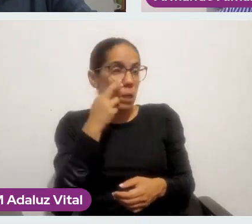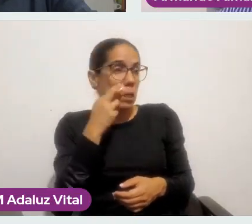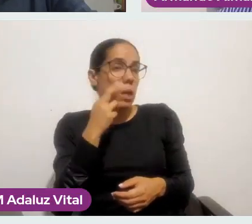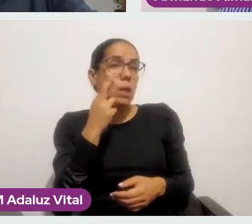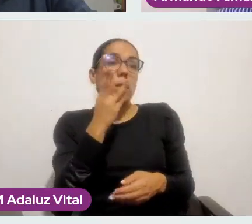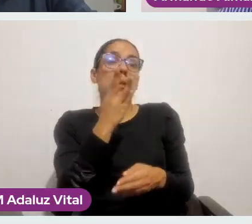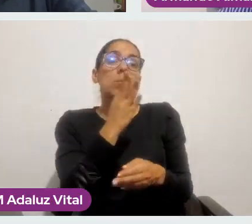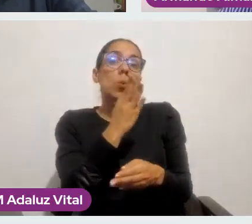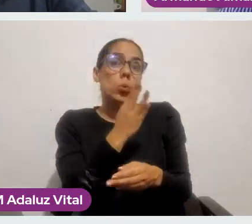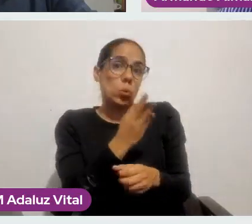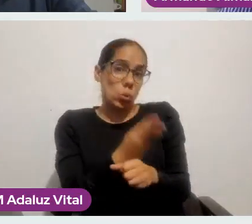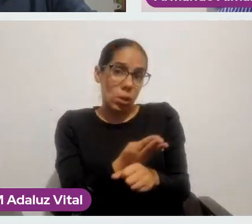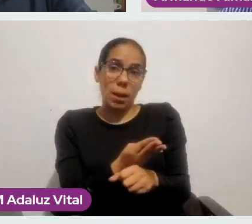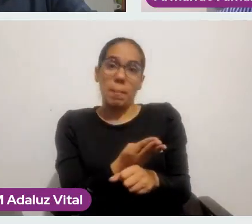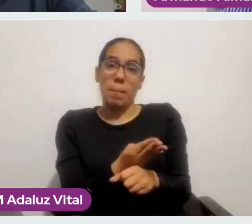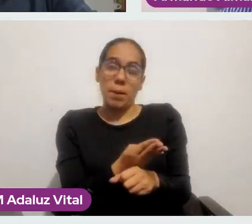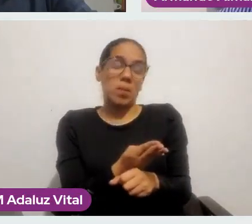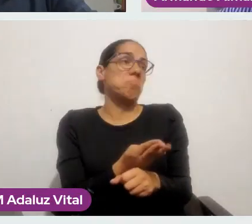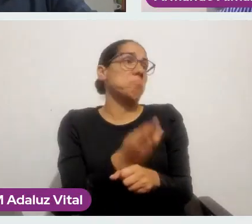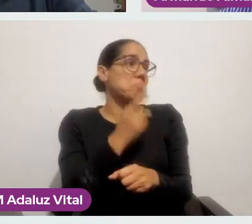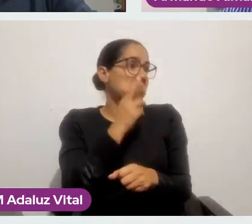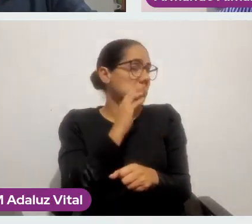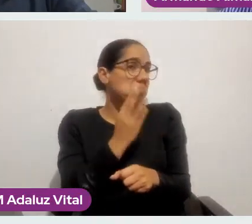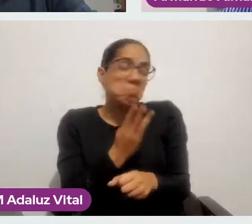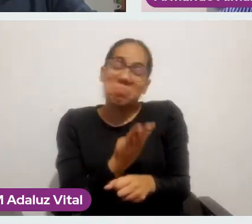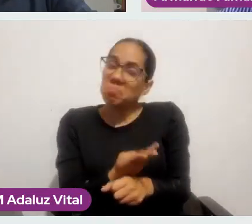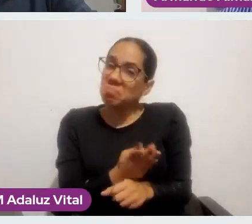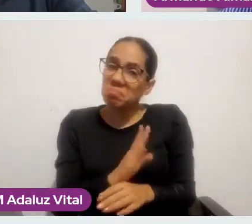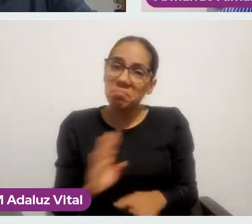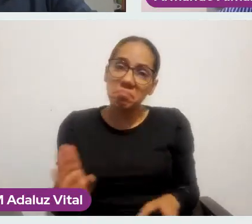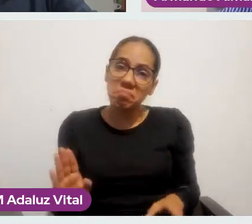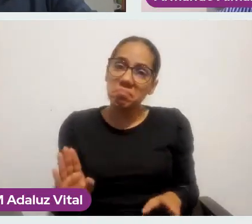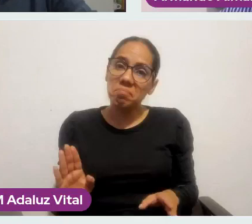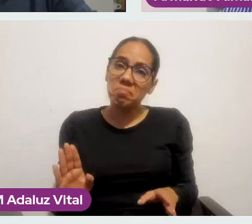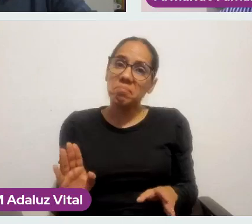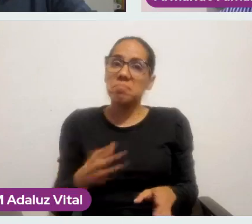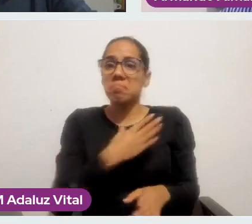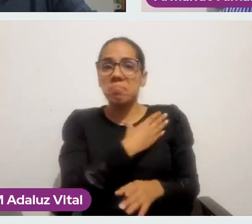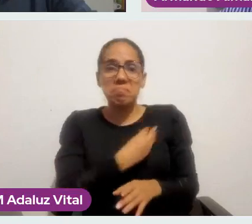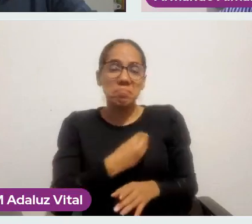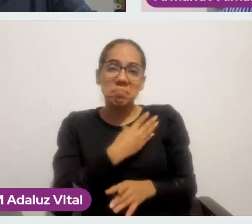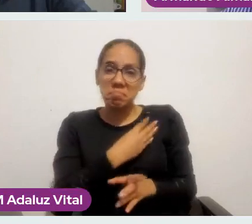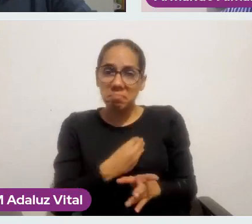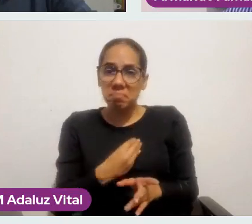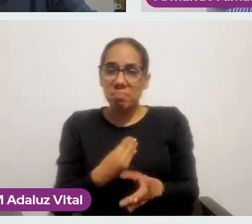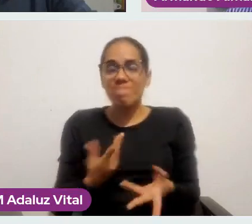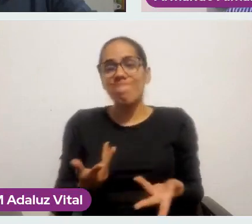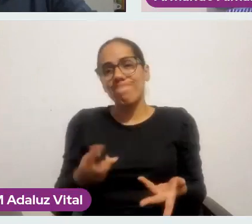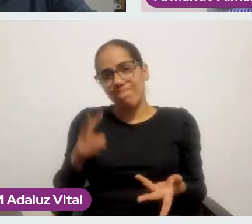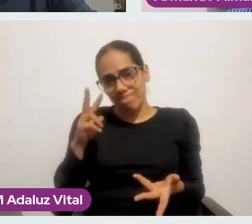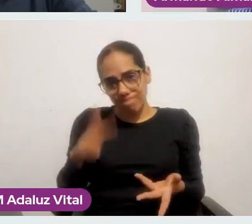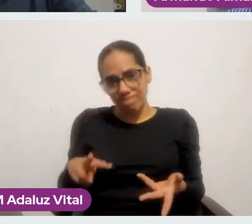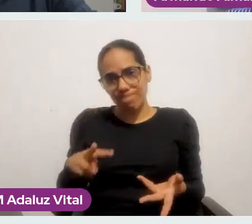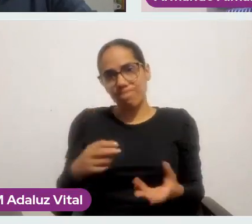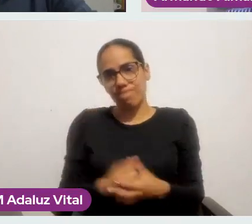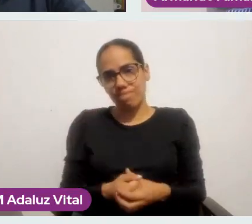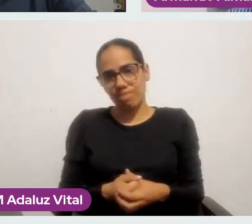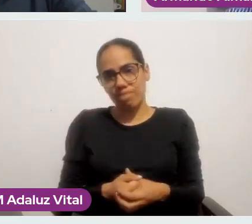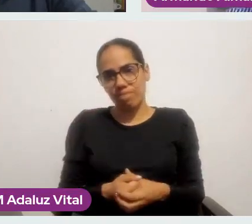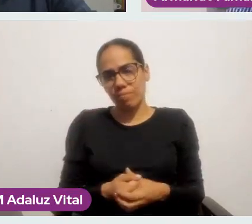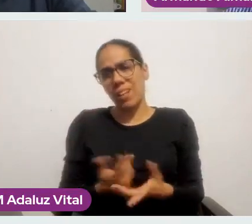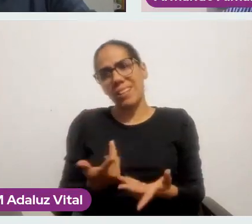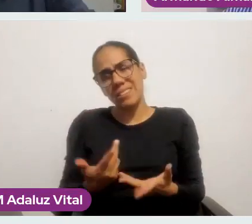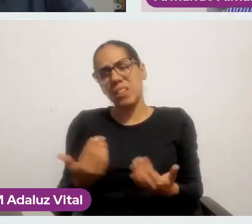tenía, pues emocionalmente no quiero pensar qué hice, ¿no? Y así tenemos padres que